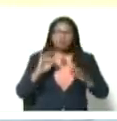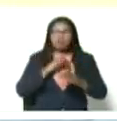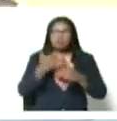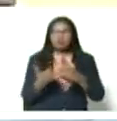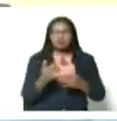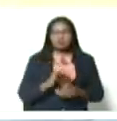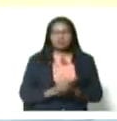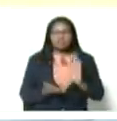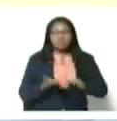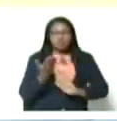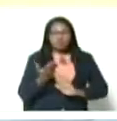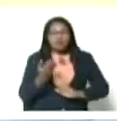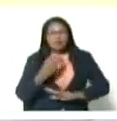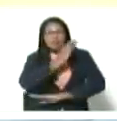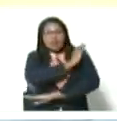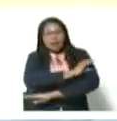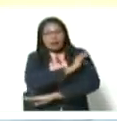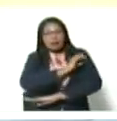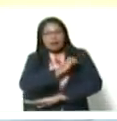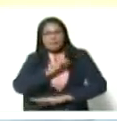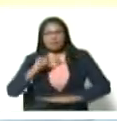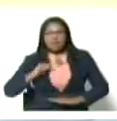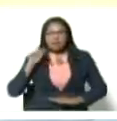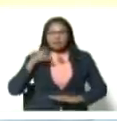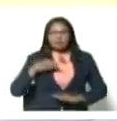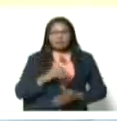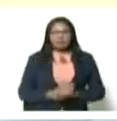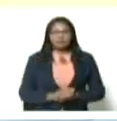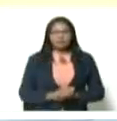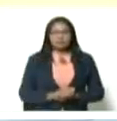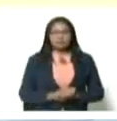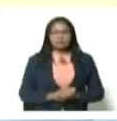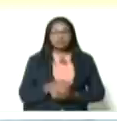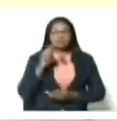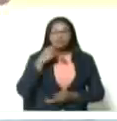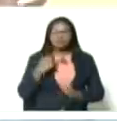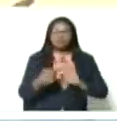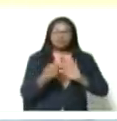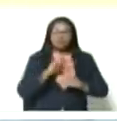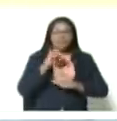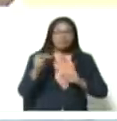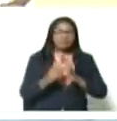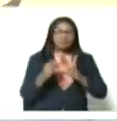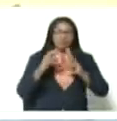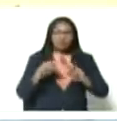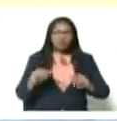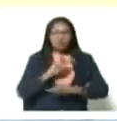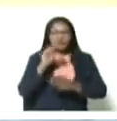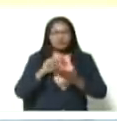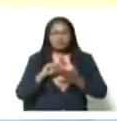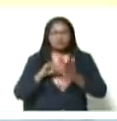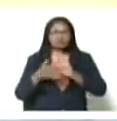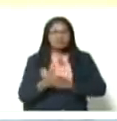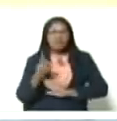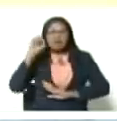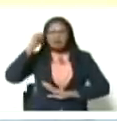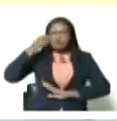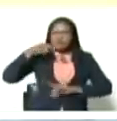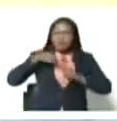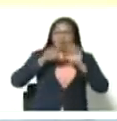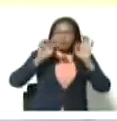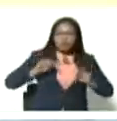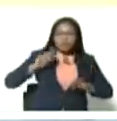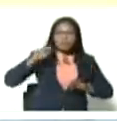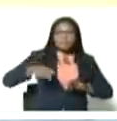programa. Importante, en las clínicas. En las clínicas privadas. Y además ya estaríamos completando todo el territorio nacional. Recordemos que